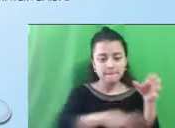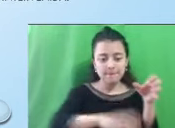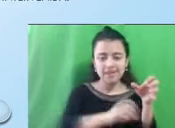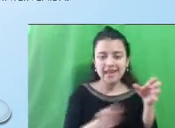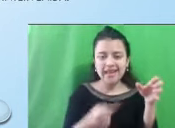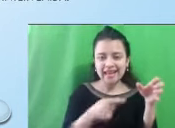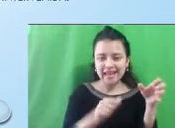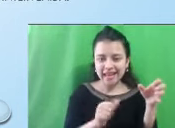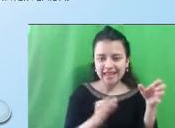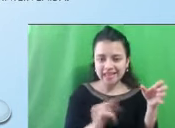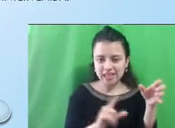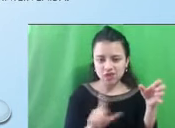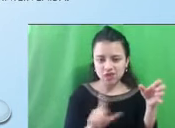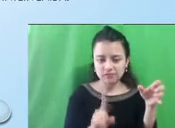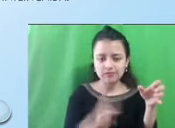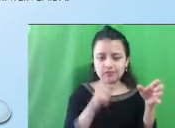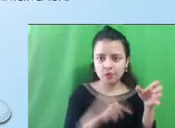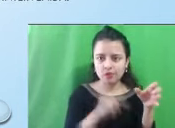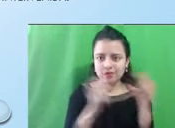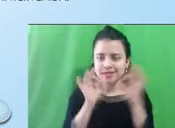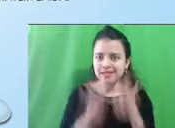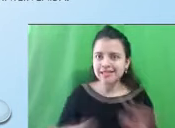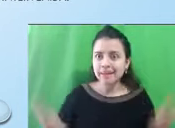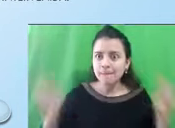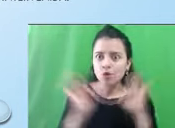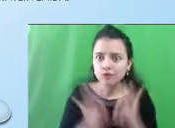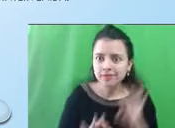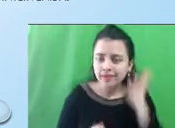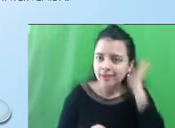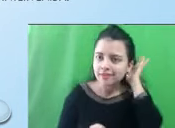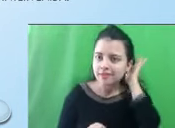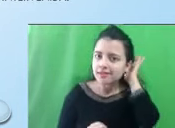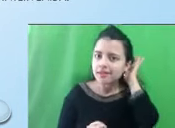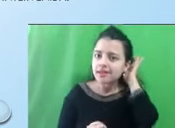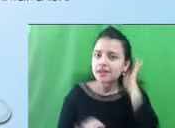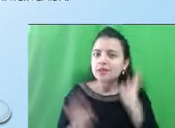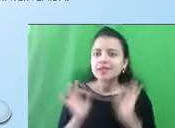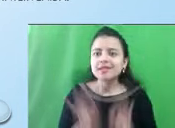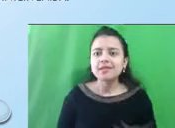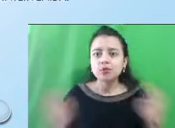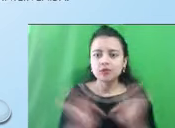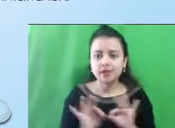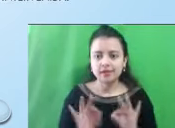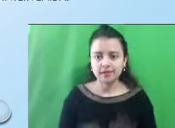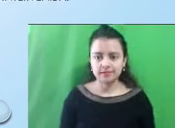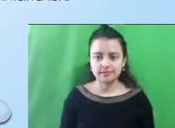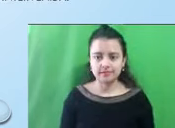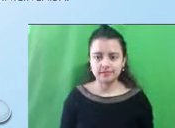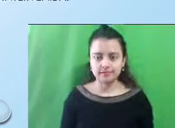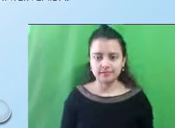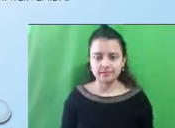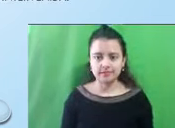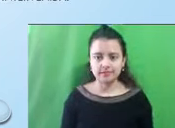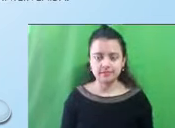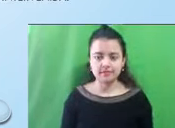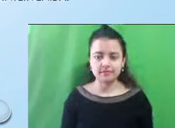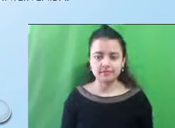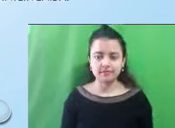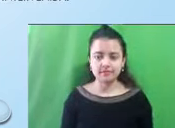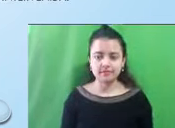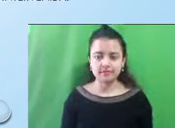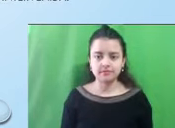uno de los resultados también que ha tenido esta administración con un pozo nuevo que a boca